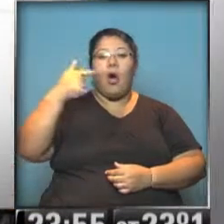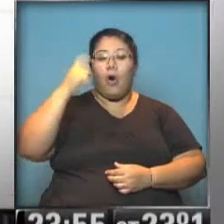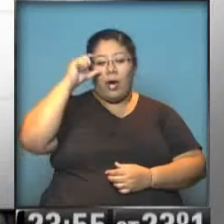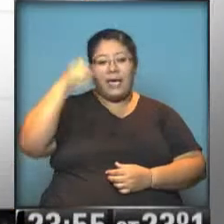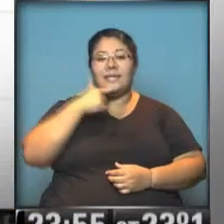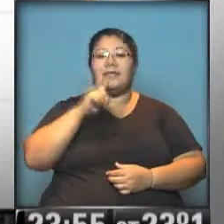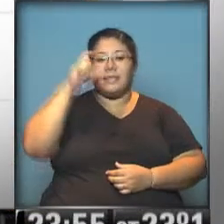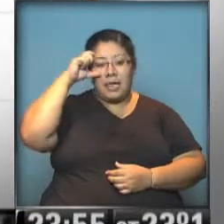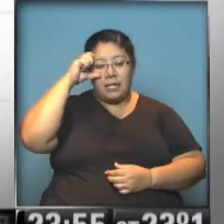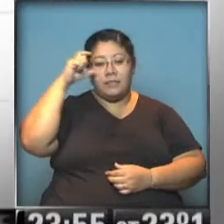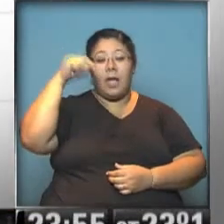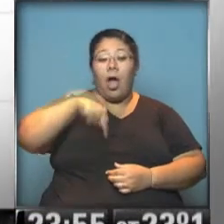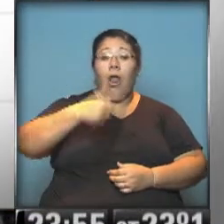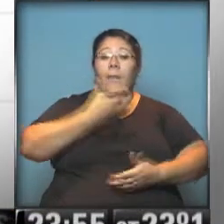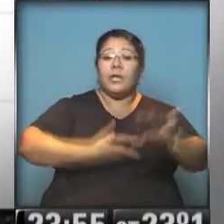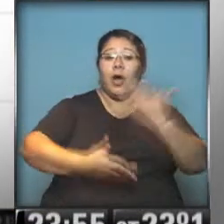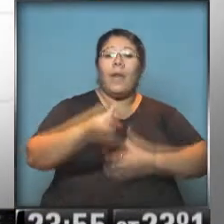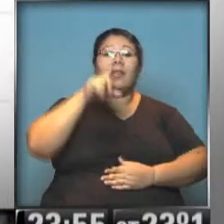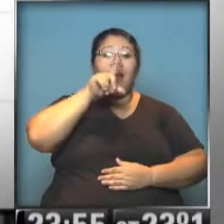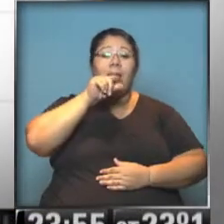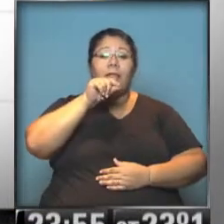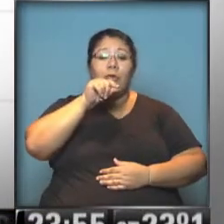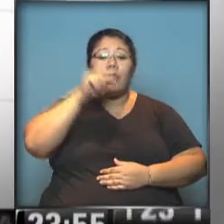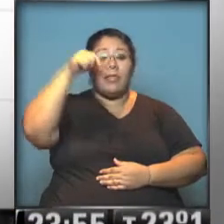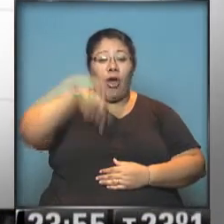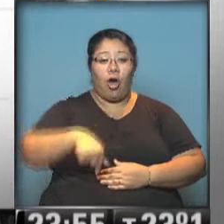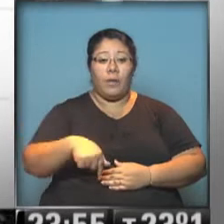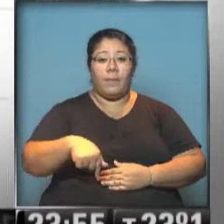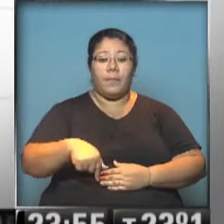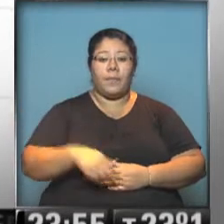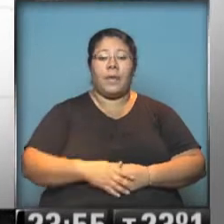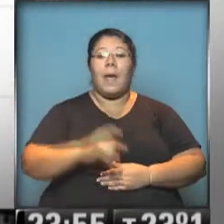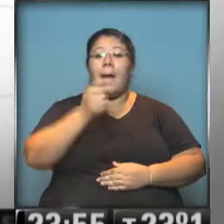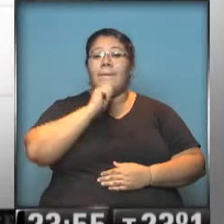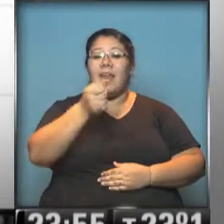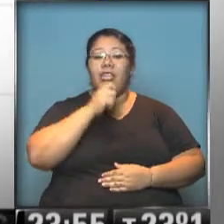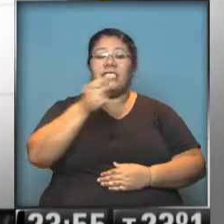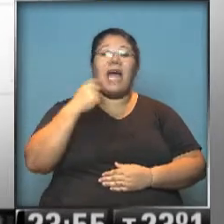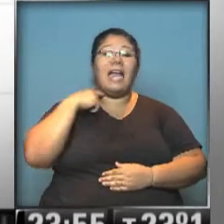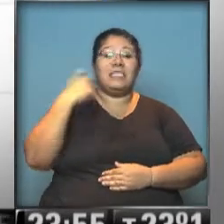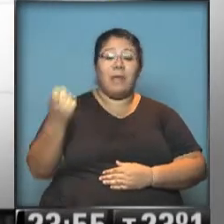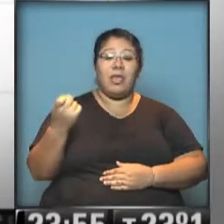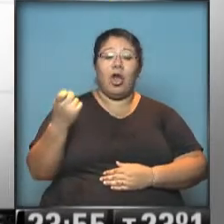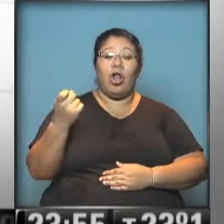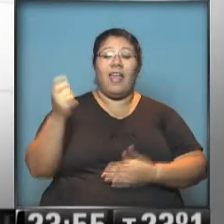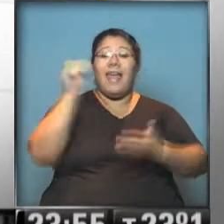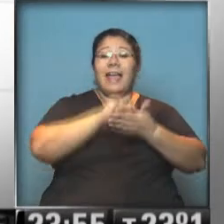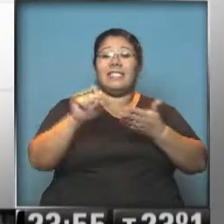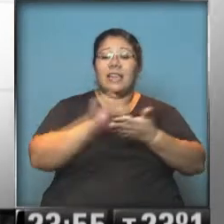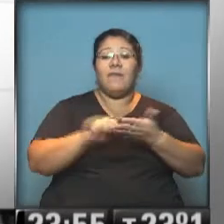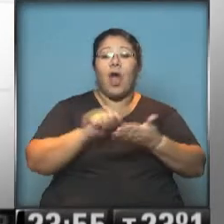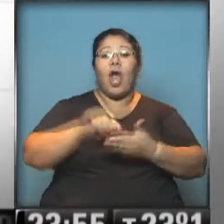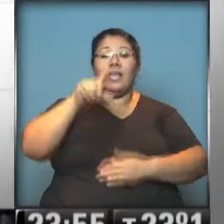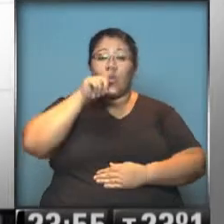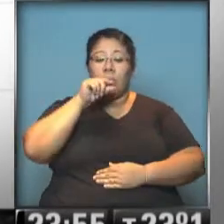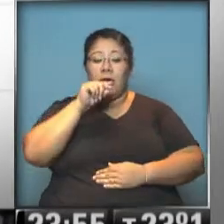Y vamos a compartir lo que para nosotros es el tuit del día. Es de Pascual Serrano, periodista español, que esto escribió en su cuenta de Twitter.